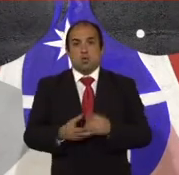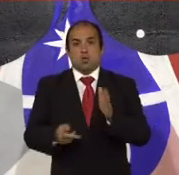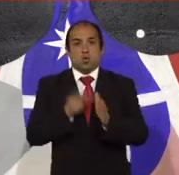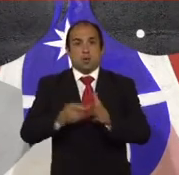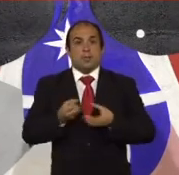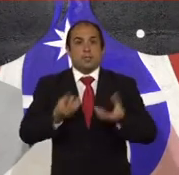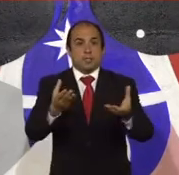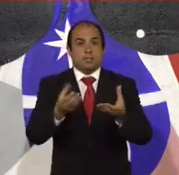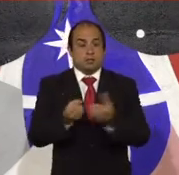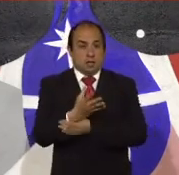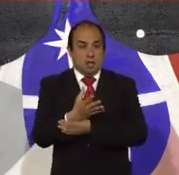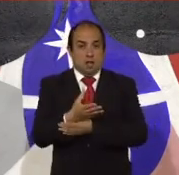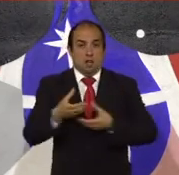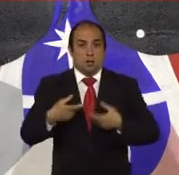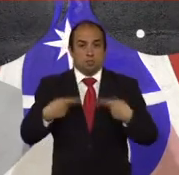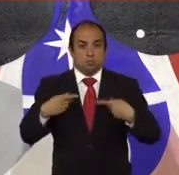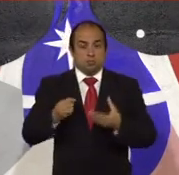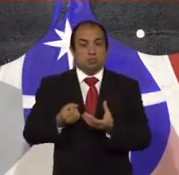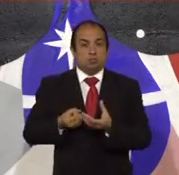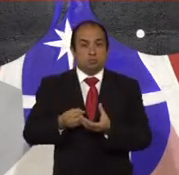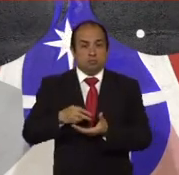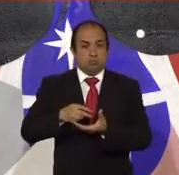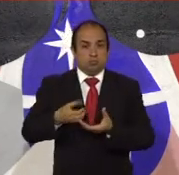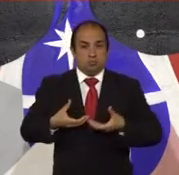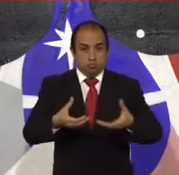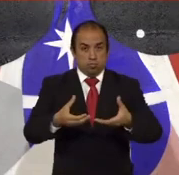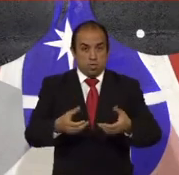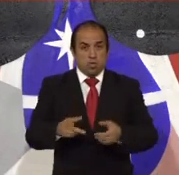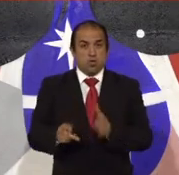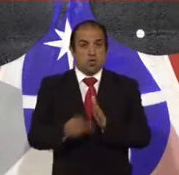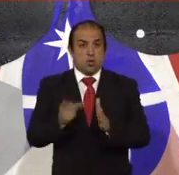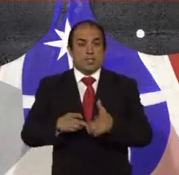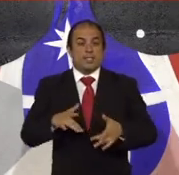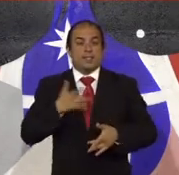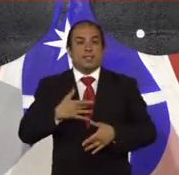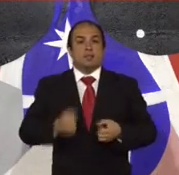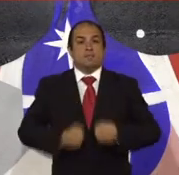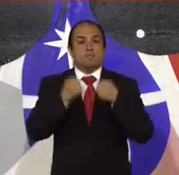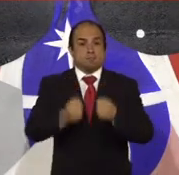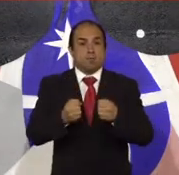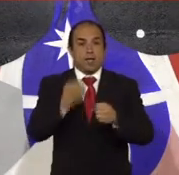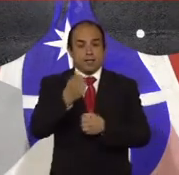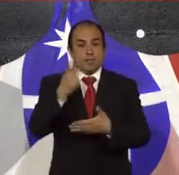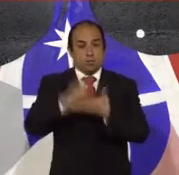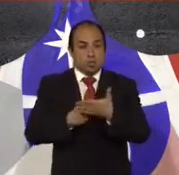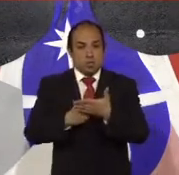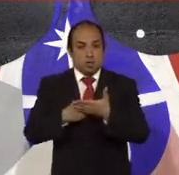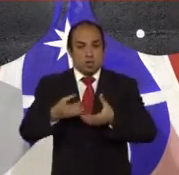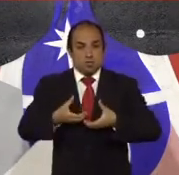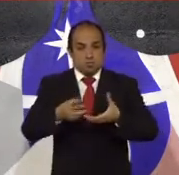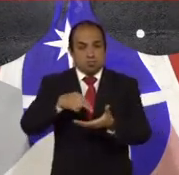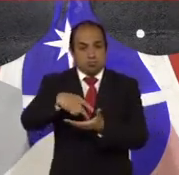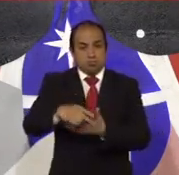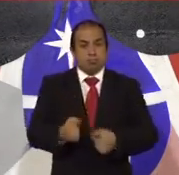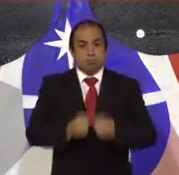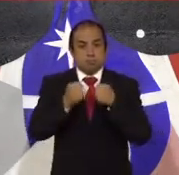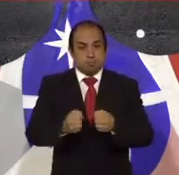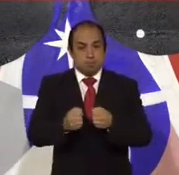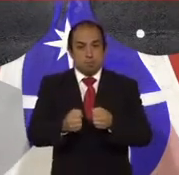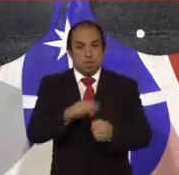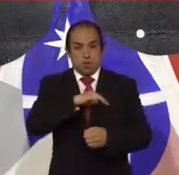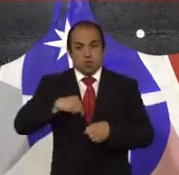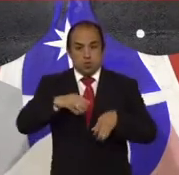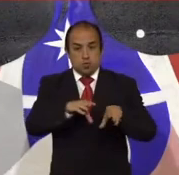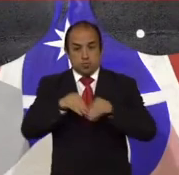calle y por lo mismo se vuelve más segura. Entonces, este es el programa de Senderos Seguros que estamos recuperando